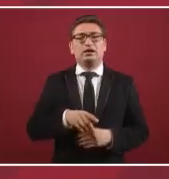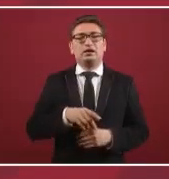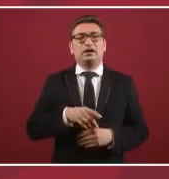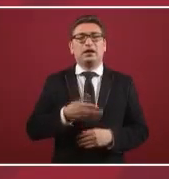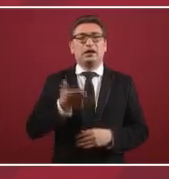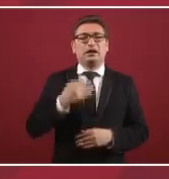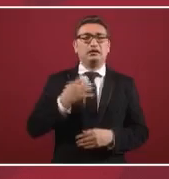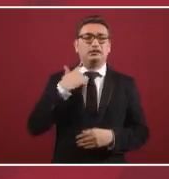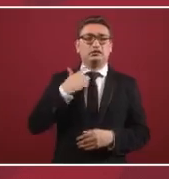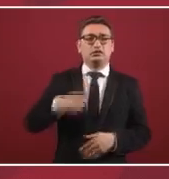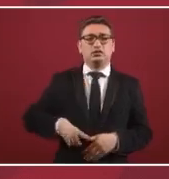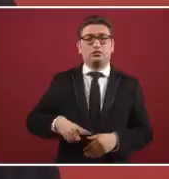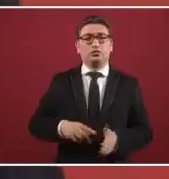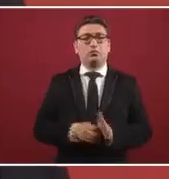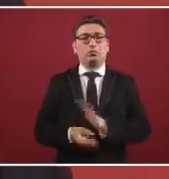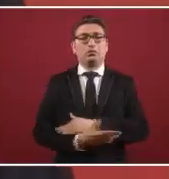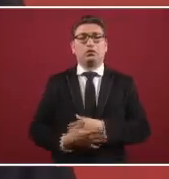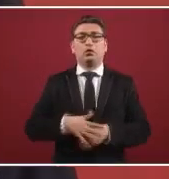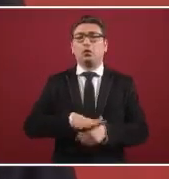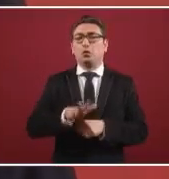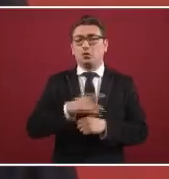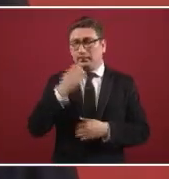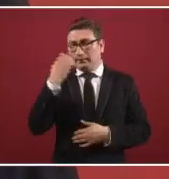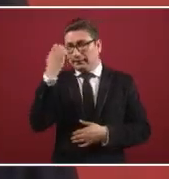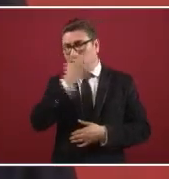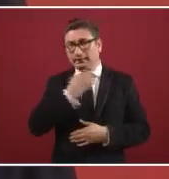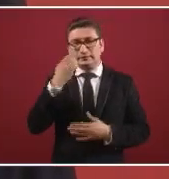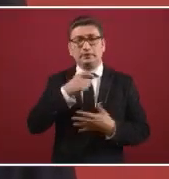pretexto el que no pasaban el examen de admisión,